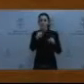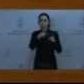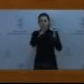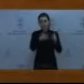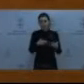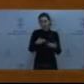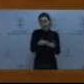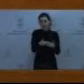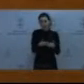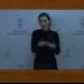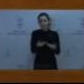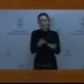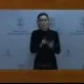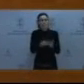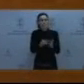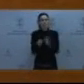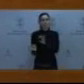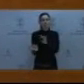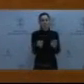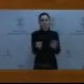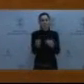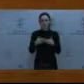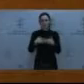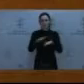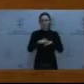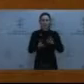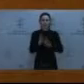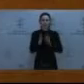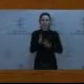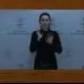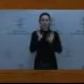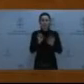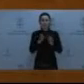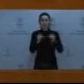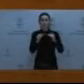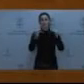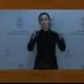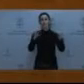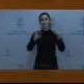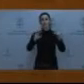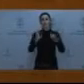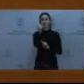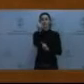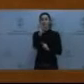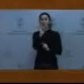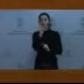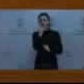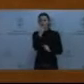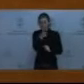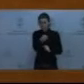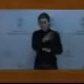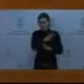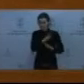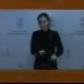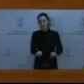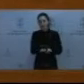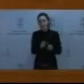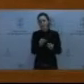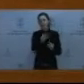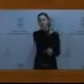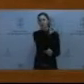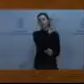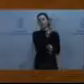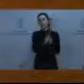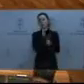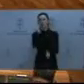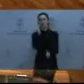plazo, tiene algún plan que vaya en el camino de avanzar en esa equiparación, o si usted será un digno heredero de sus antecesores, el